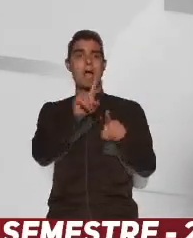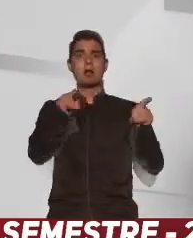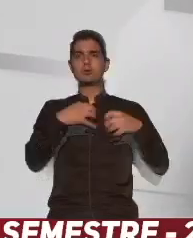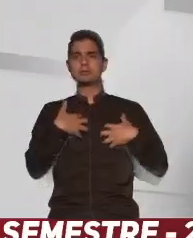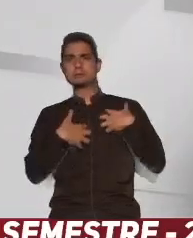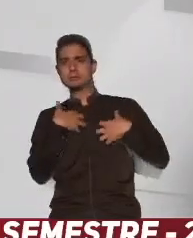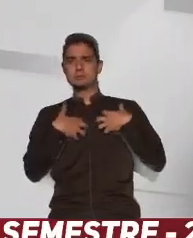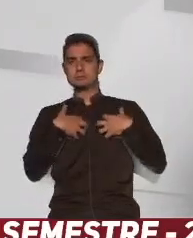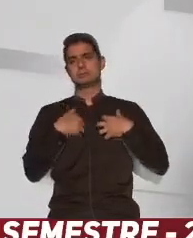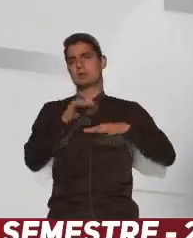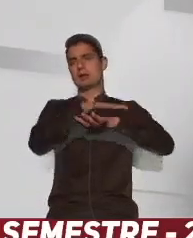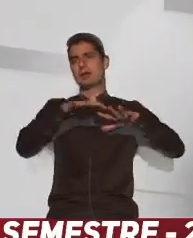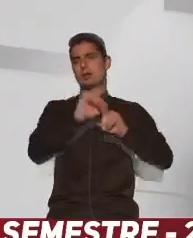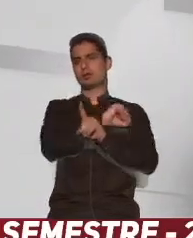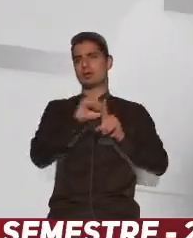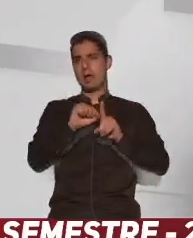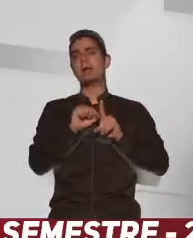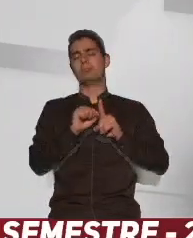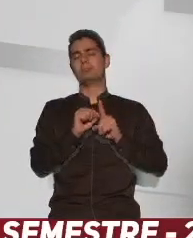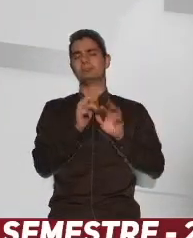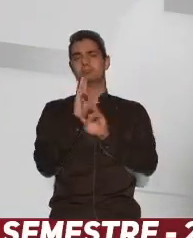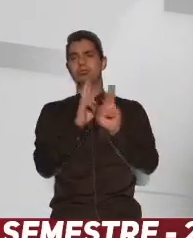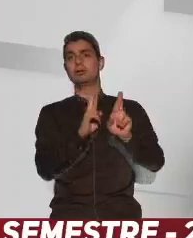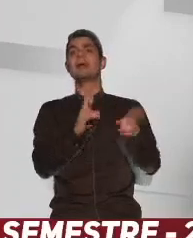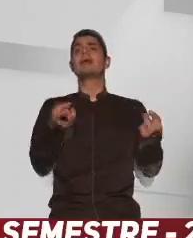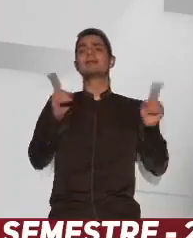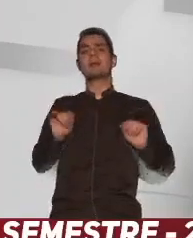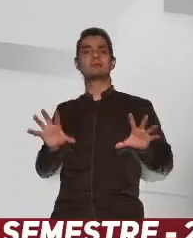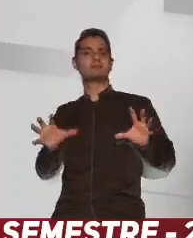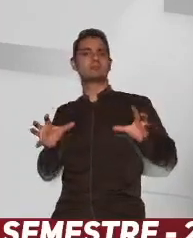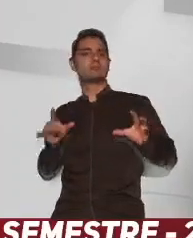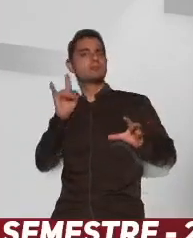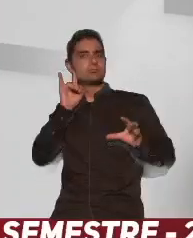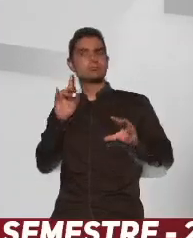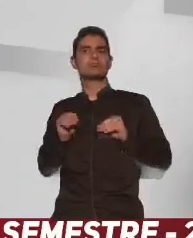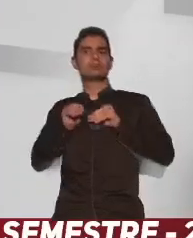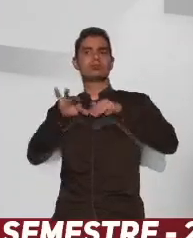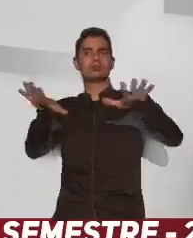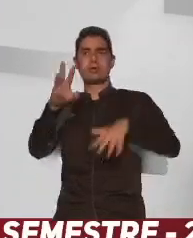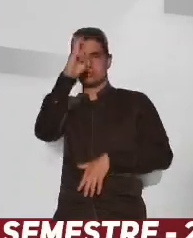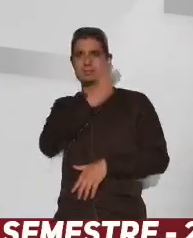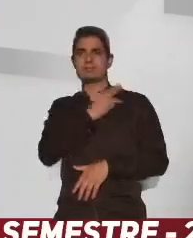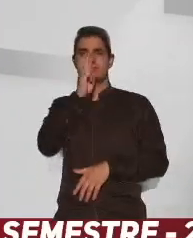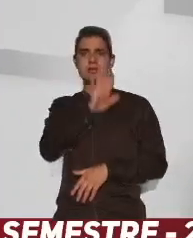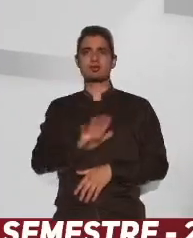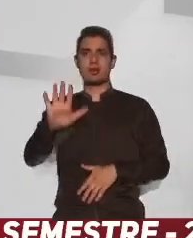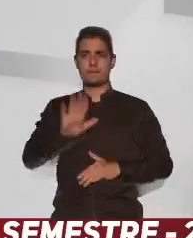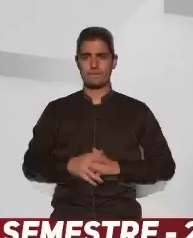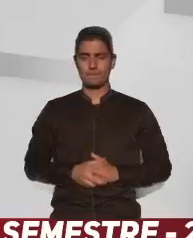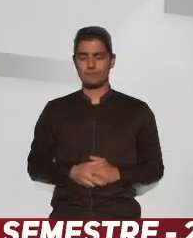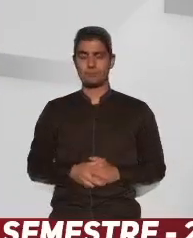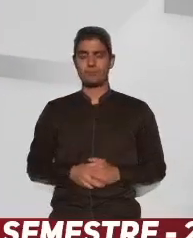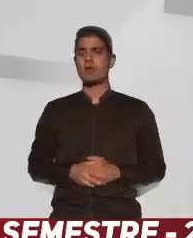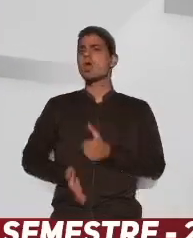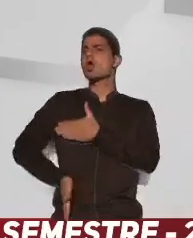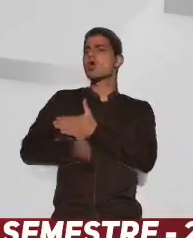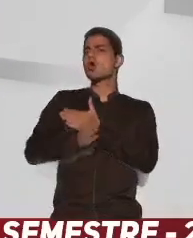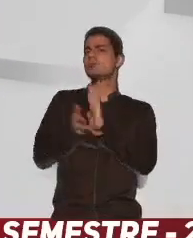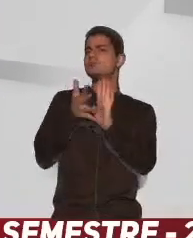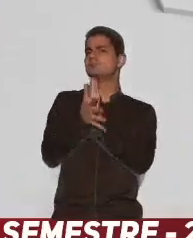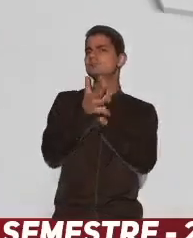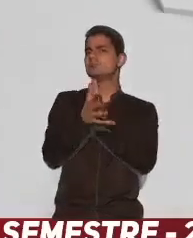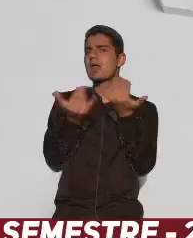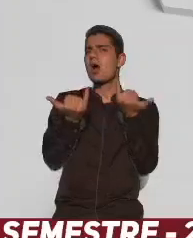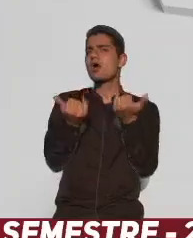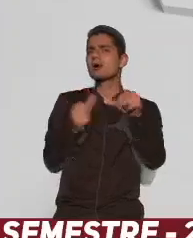a través de las redes sociales y de las emisoras del Ejército Nacional. Continuamos con la información que nos presenta a continuación